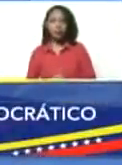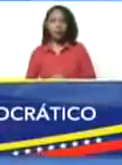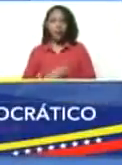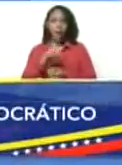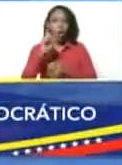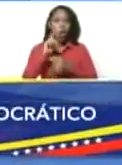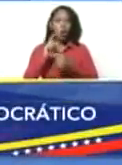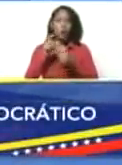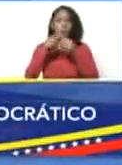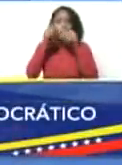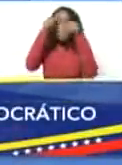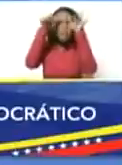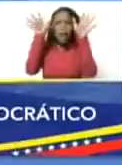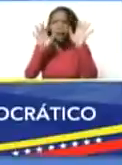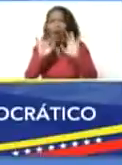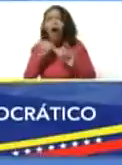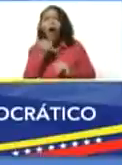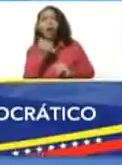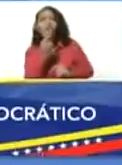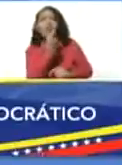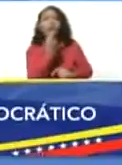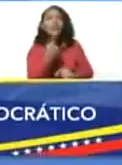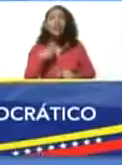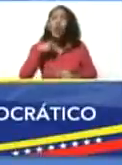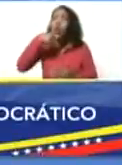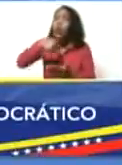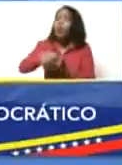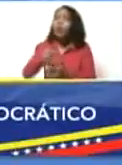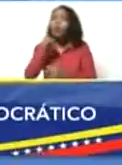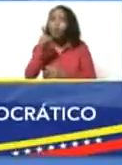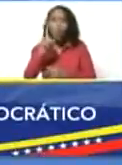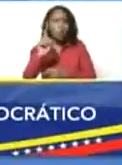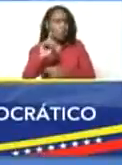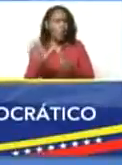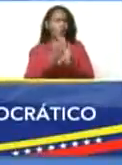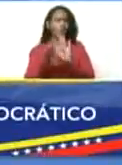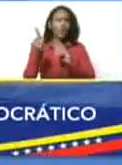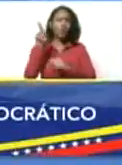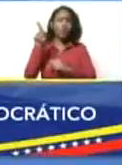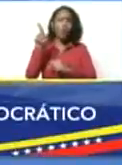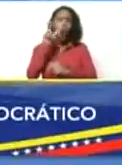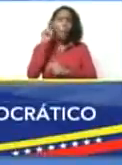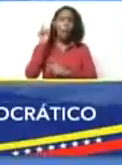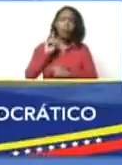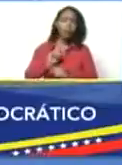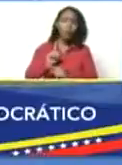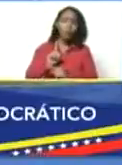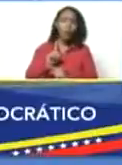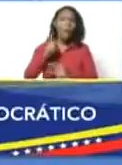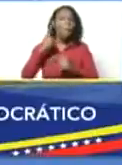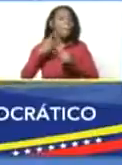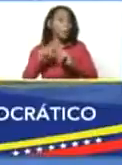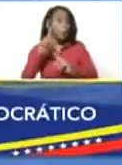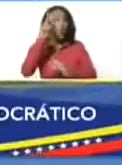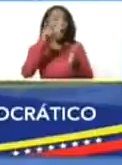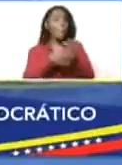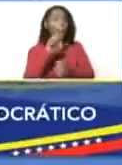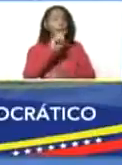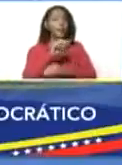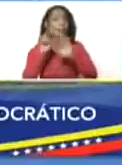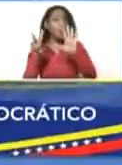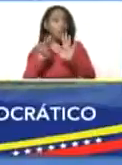pierde ningún constituyente por ahí. Tú no fuiste constituyente, Franky Rondón, pero en el